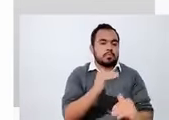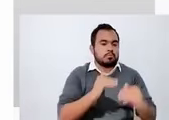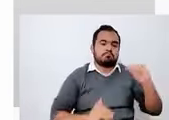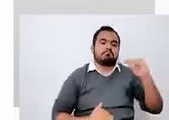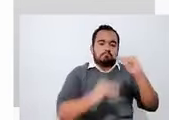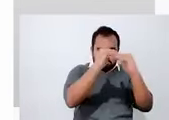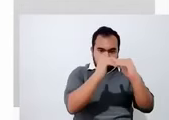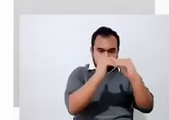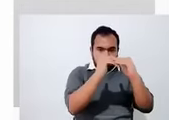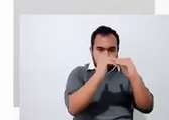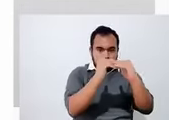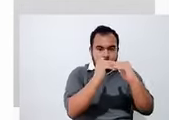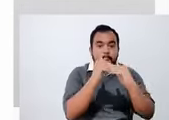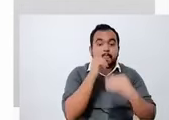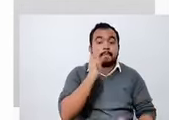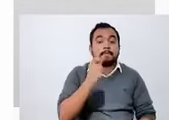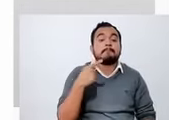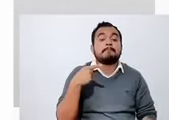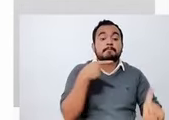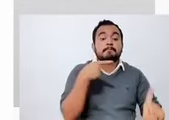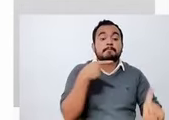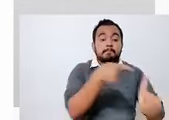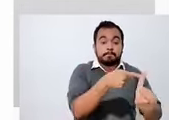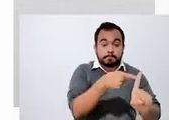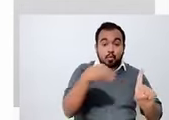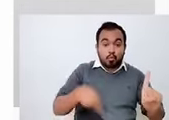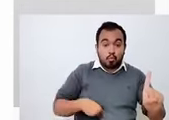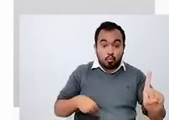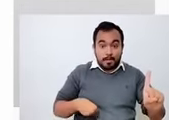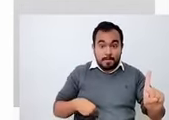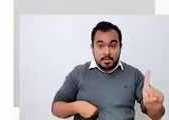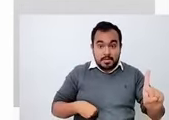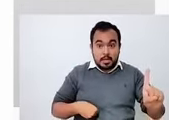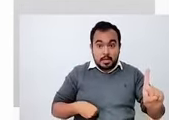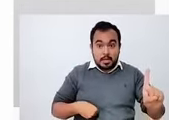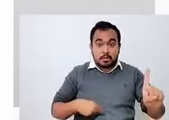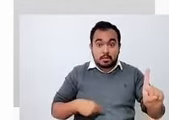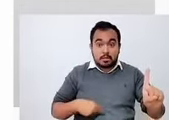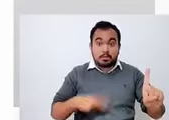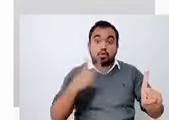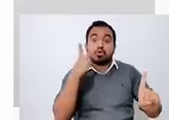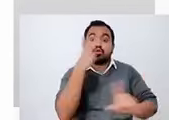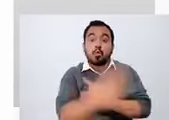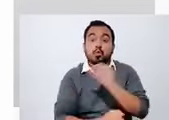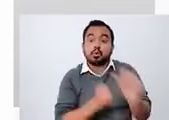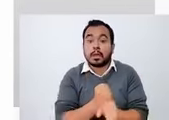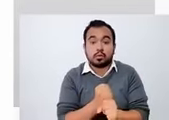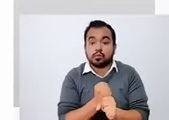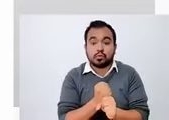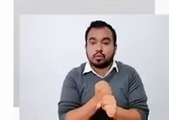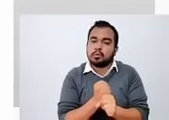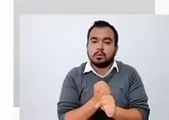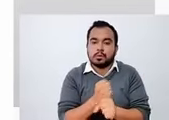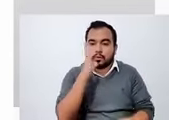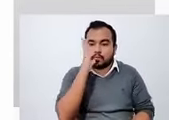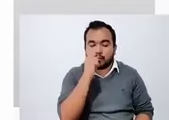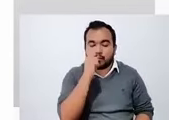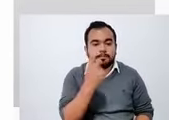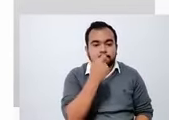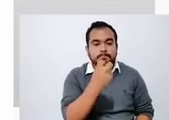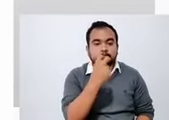culpabilidad merecida, esos 2 años de los cuales no podemos pasar porque si no quebrantaríamos el principio de culpabilidad